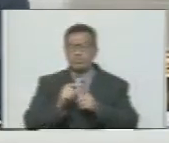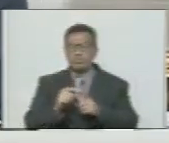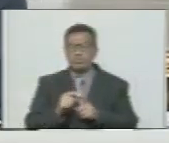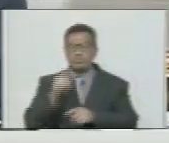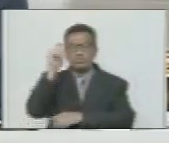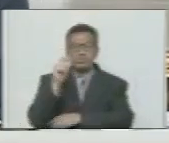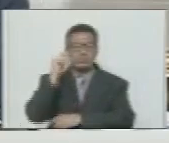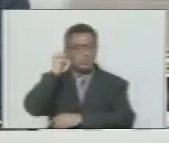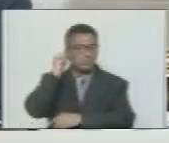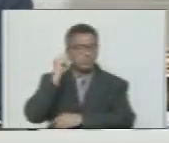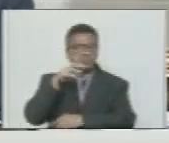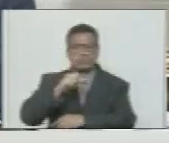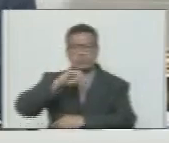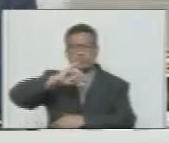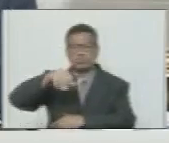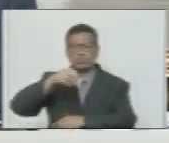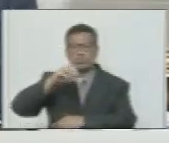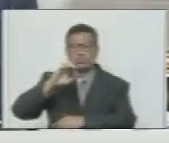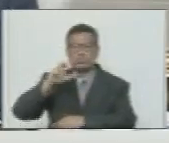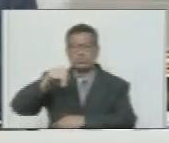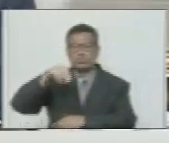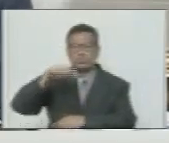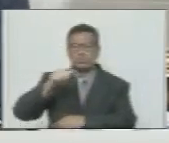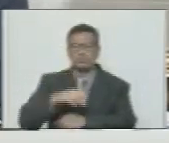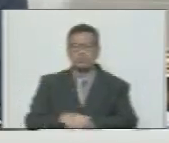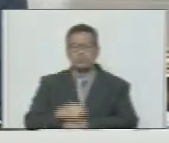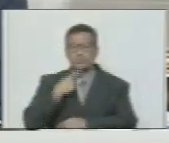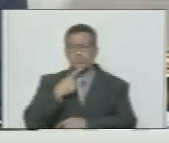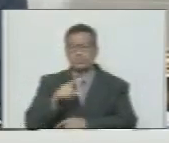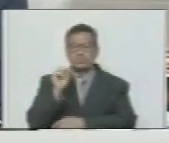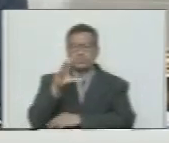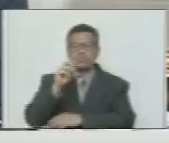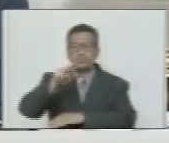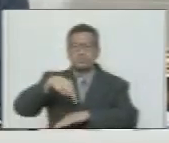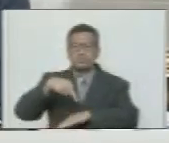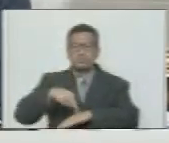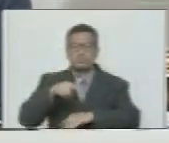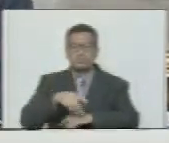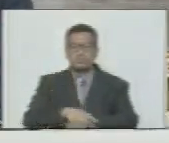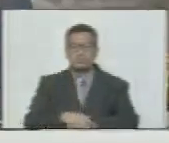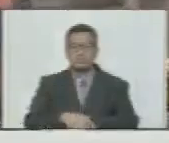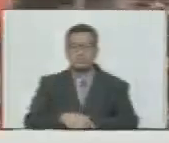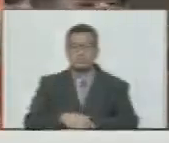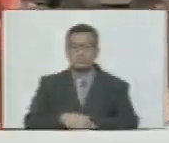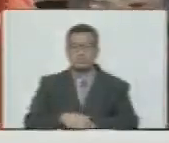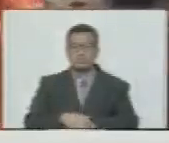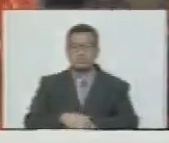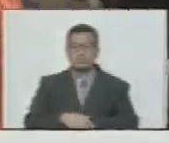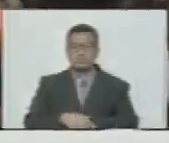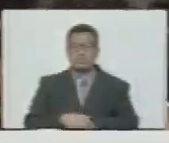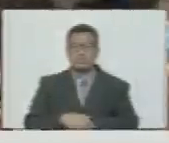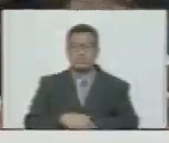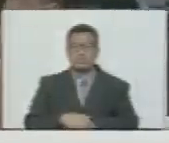de palabra a la diputada Azucena Jaspe. Solicita a la tribuna de oradores, se le concede.